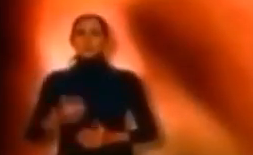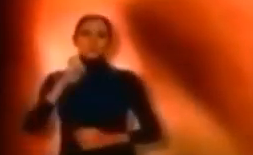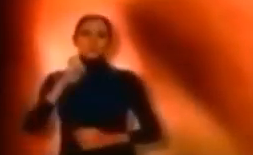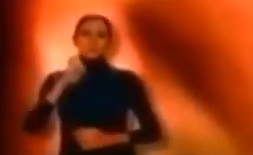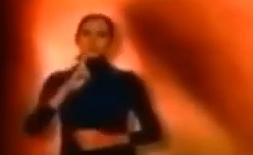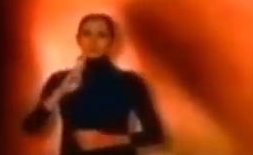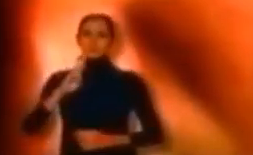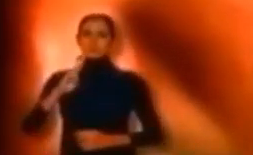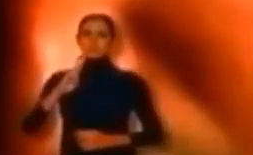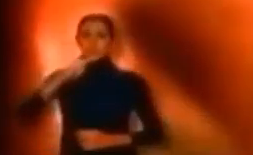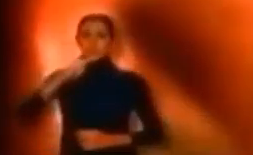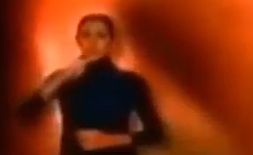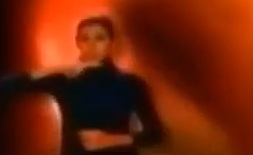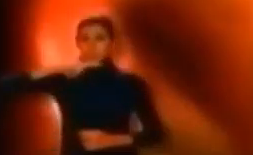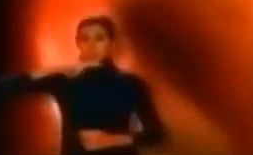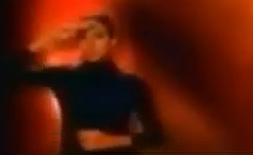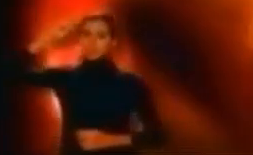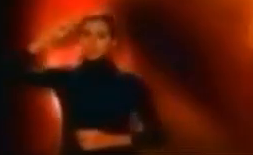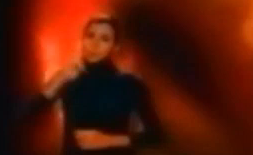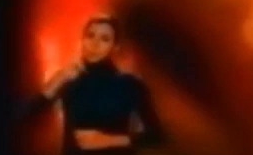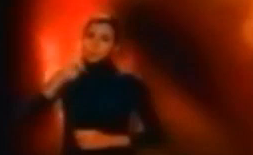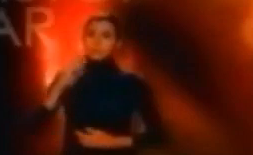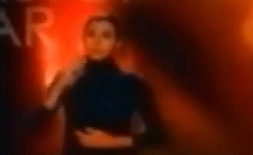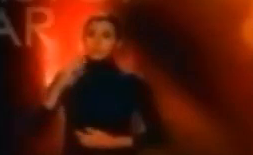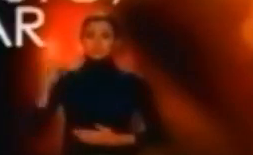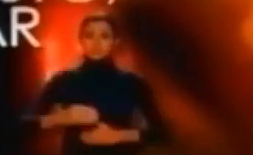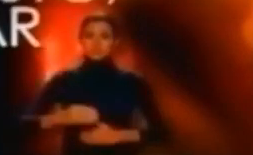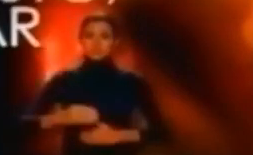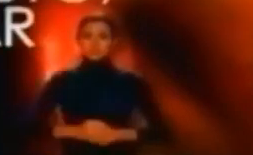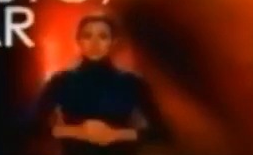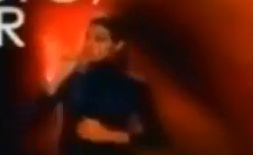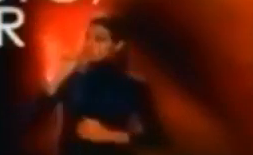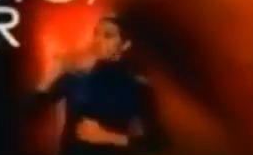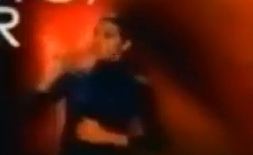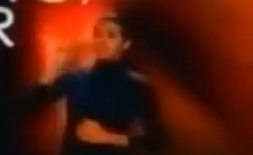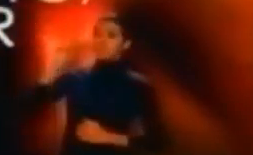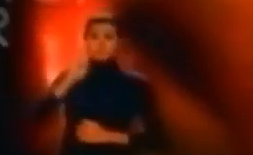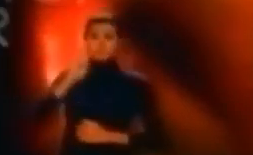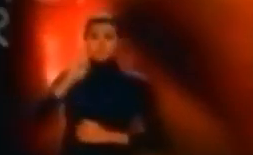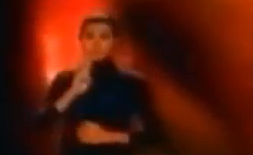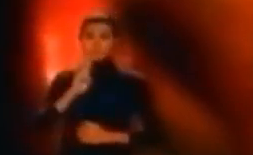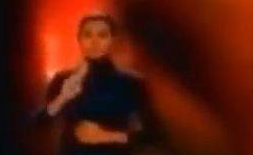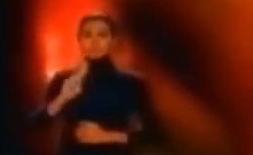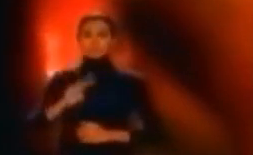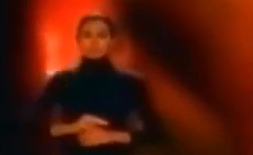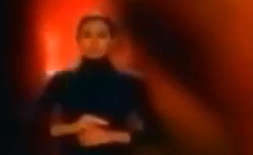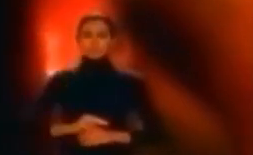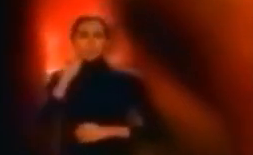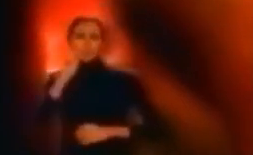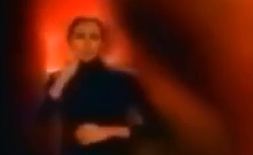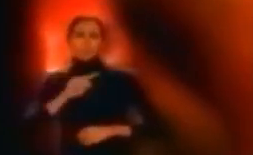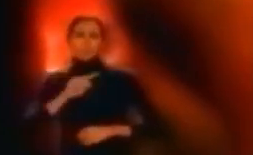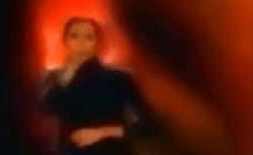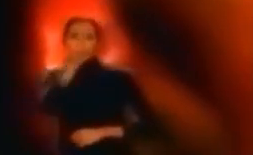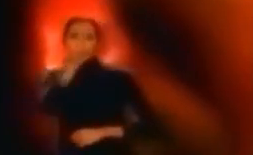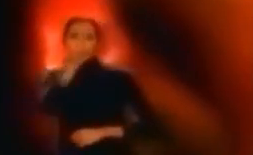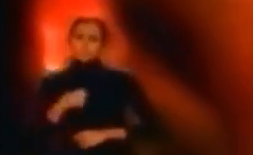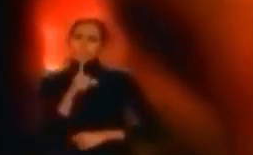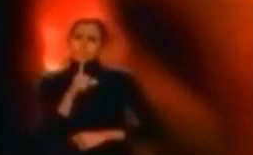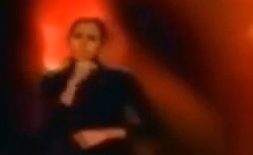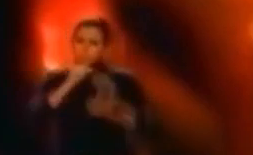Bolívar, padre Bolívar, lo hemos visto, Bolívar. Y un poco le pregunté en